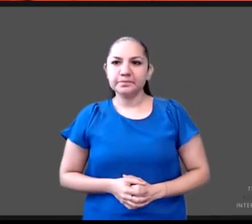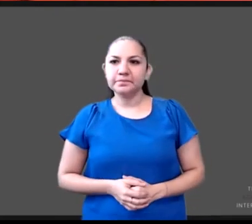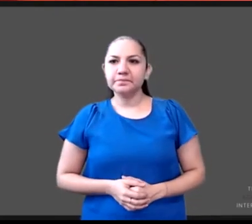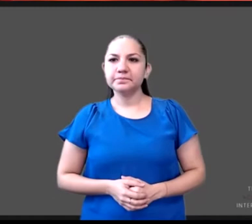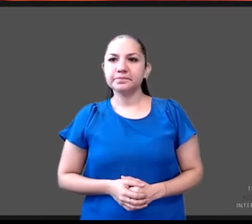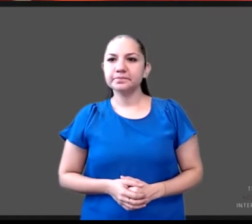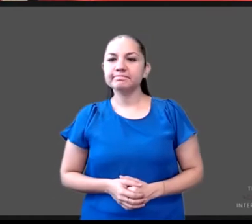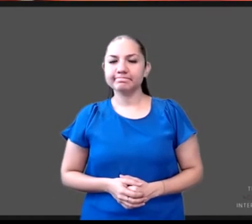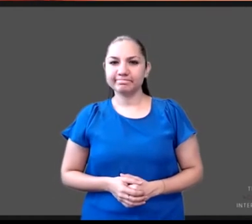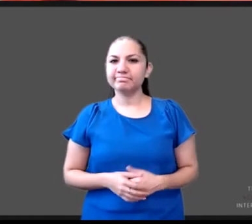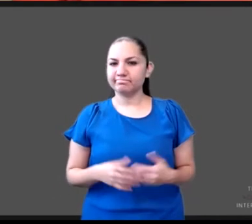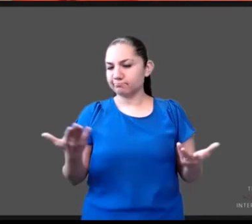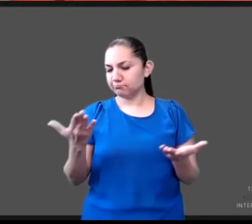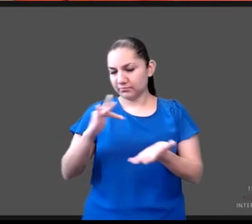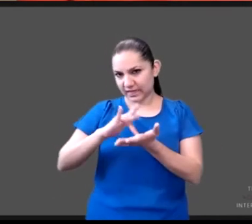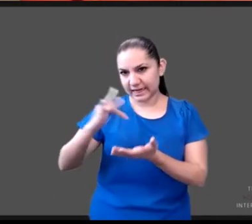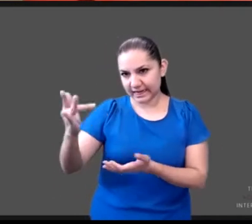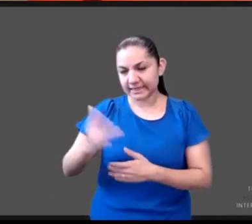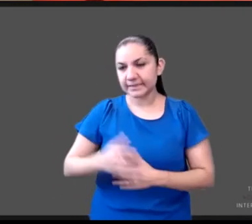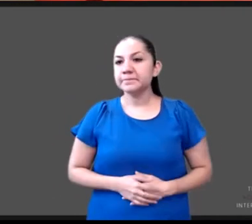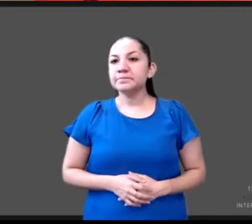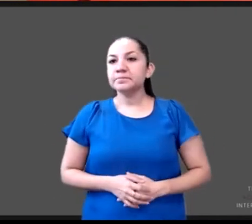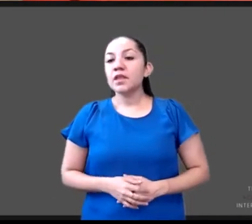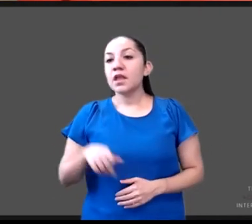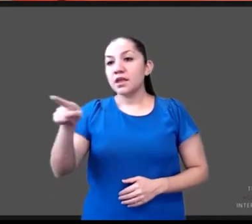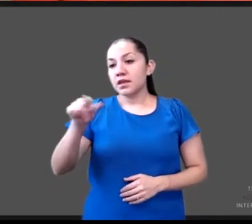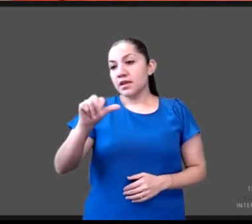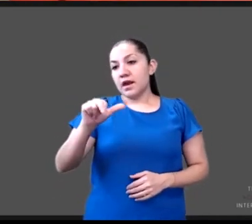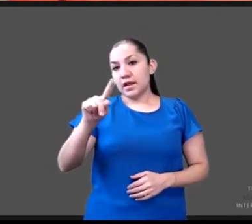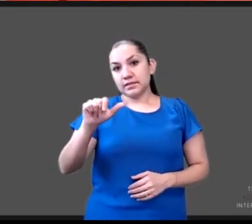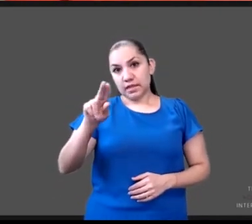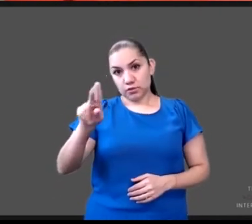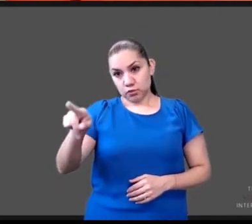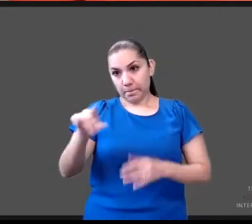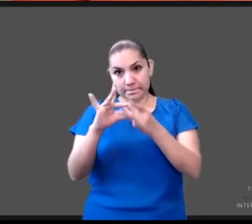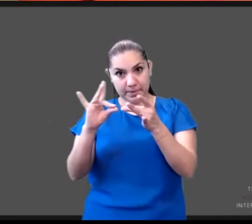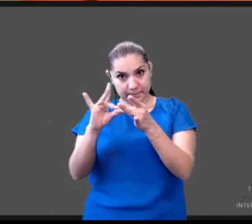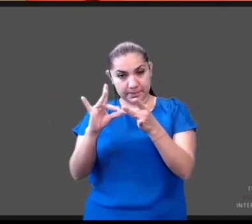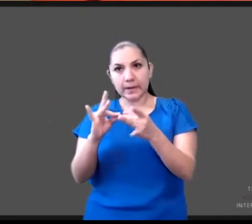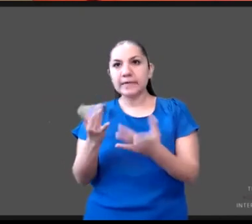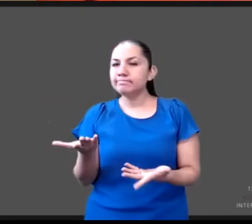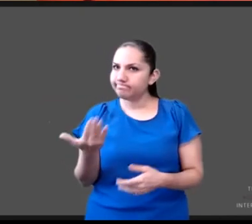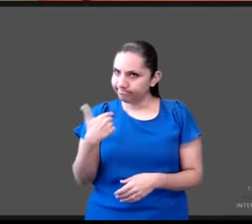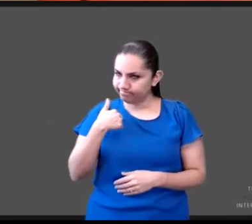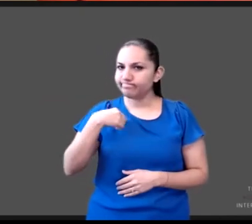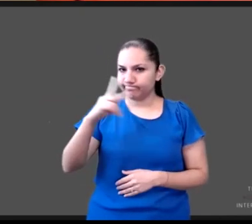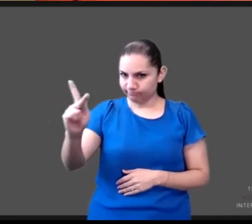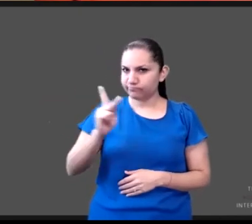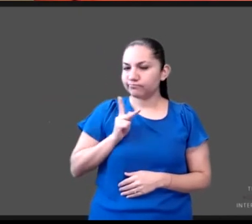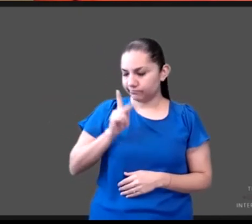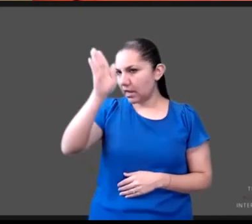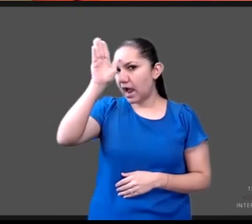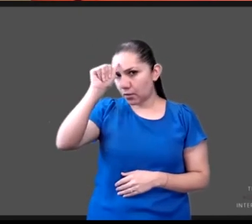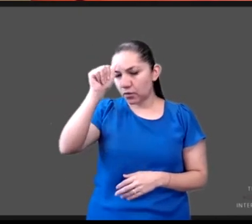Gracias. Bueno, coincido con Aranzazu en que es difícil separar los ámbitos, y particularmente este de